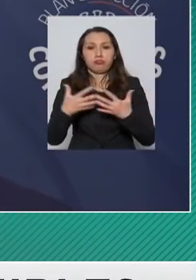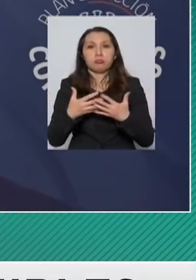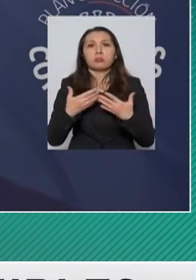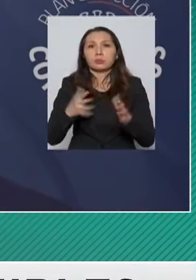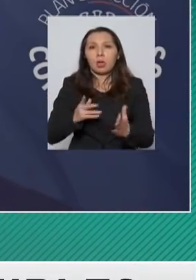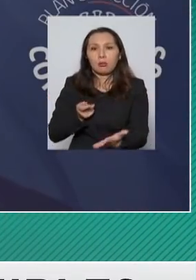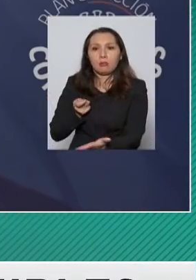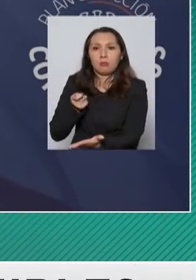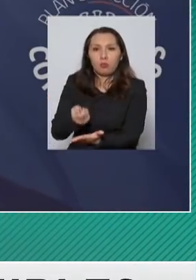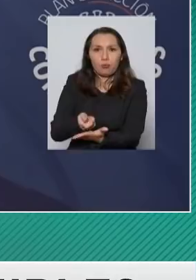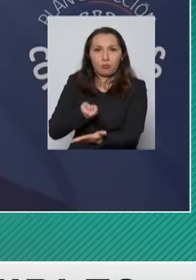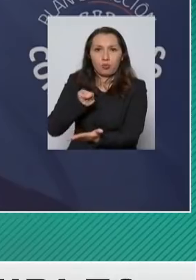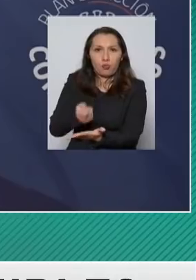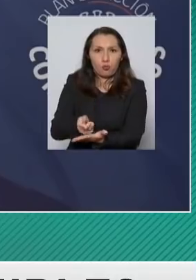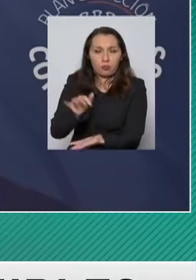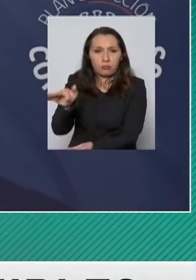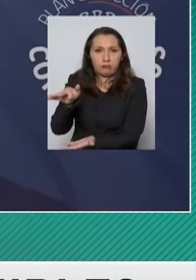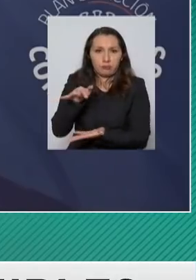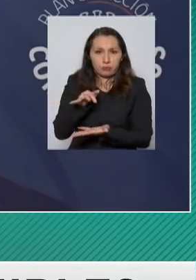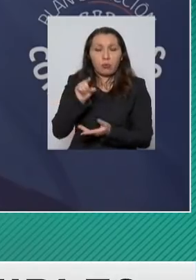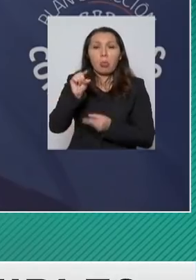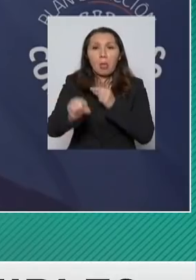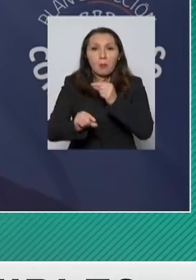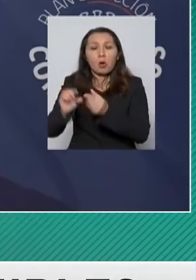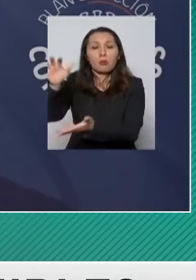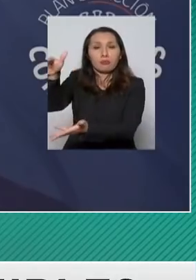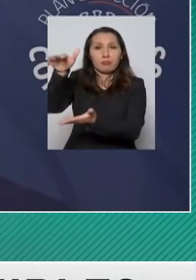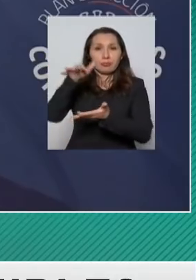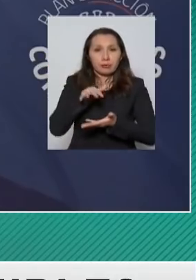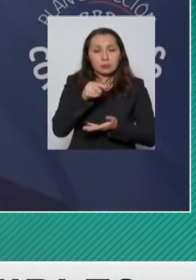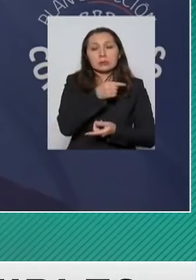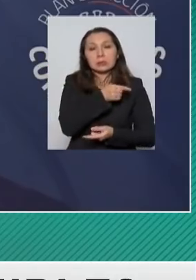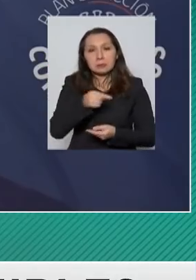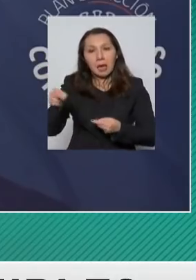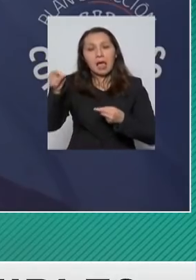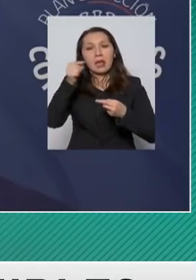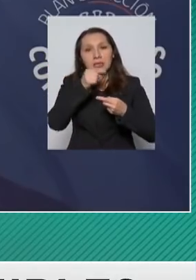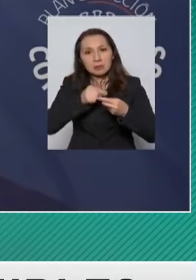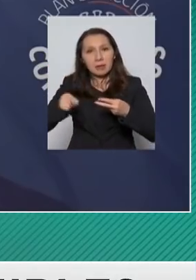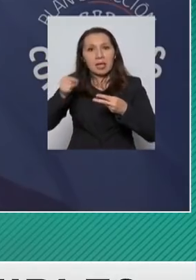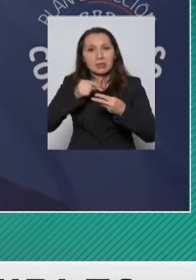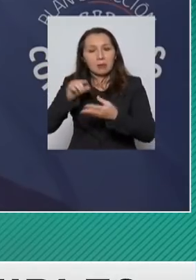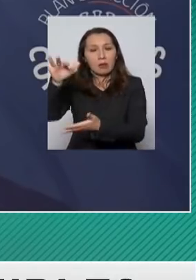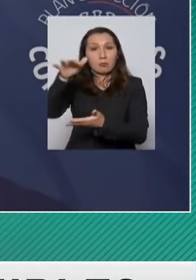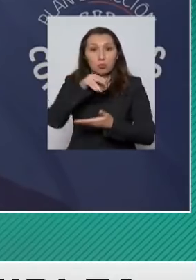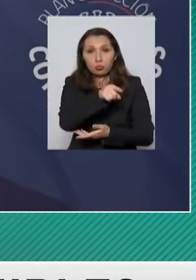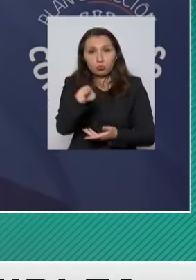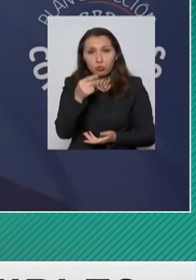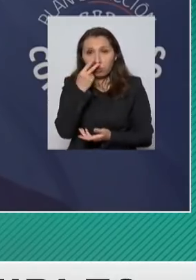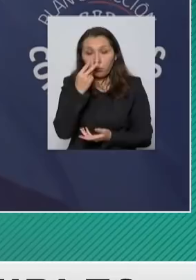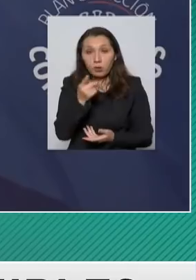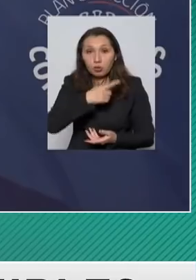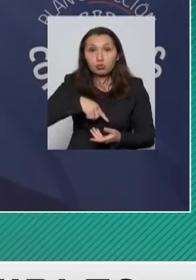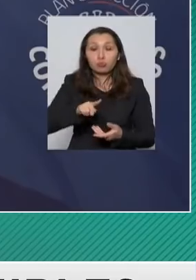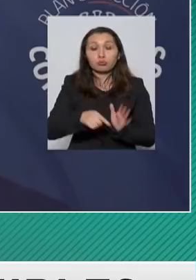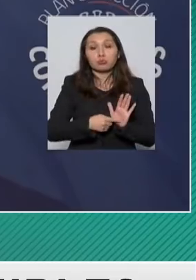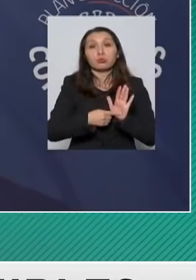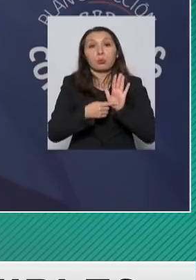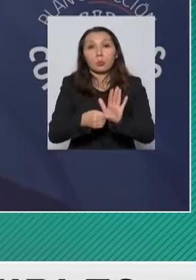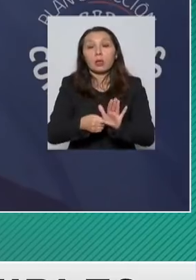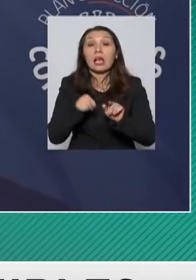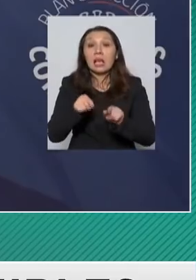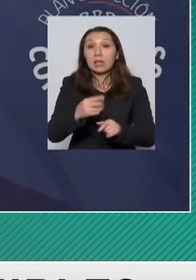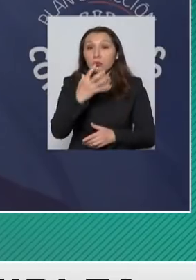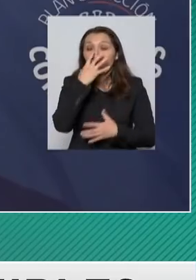compras, ¿ya? Y estas han ido llegando semanalmente a nuestro país y ustedes lo han visto, como nosotros hemos dispuesto de que